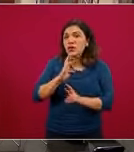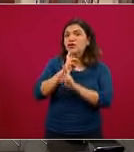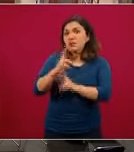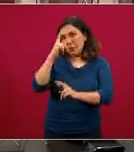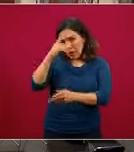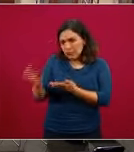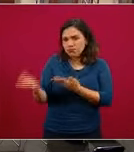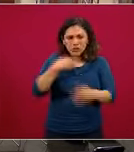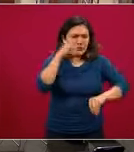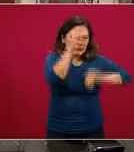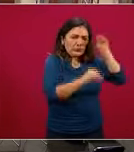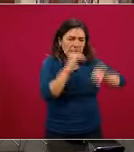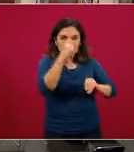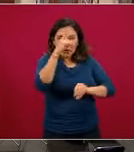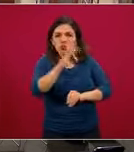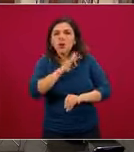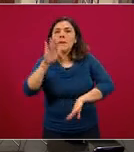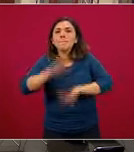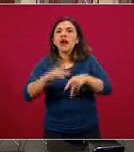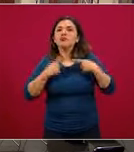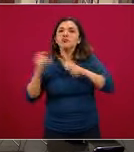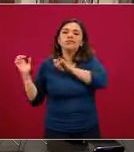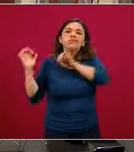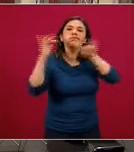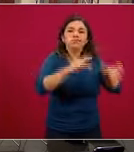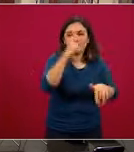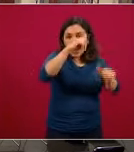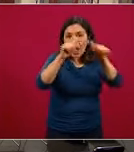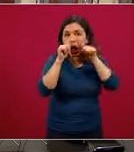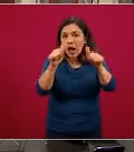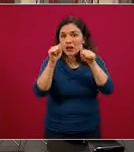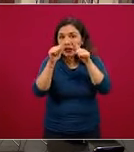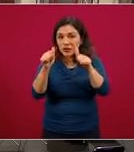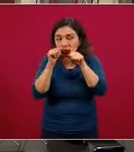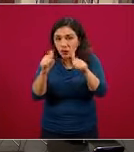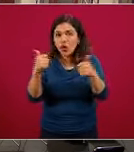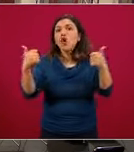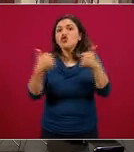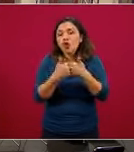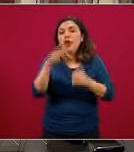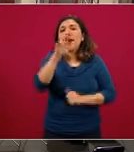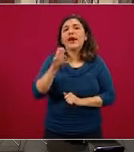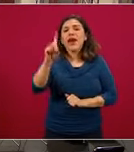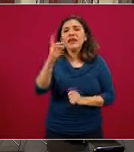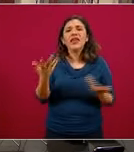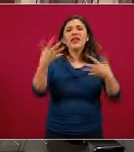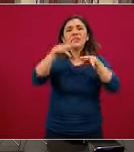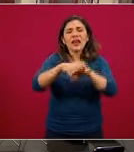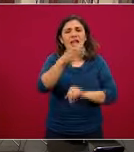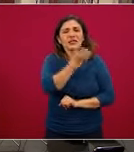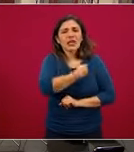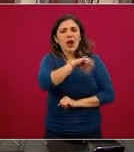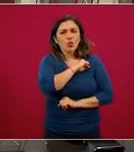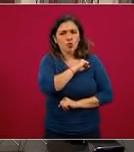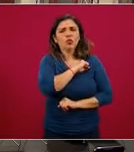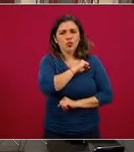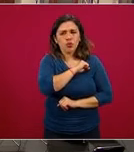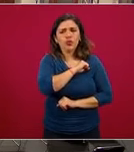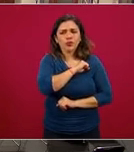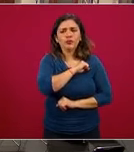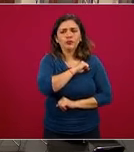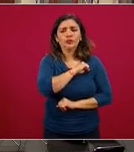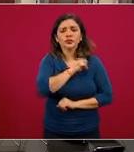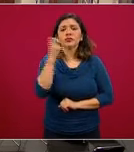reactiva para evitar justamente a través de las redes integradas de salud, de servicios de